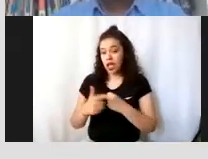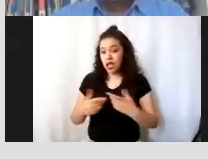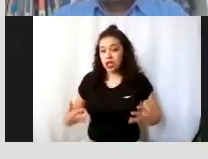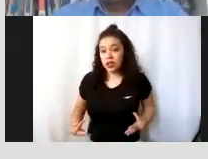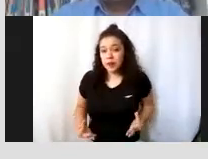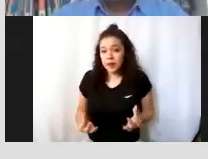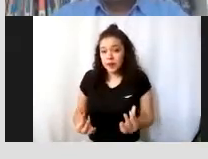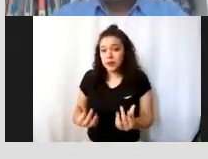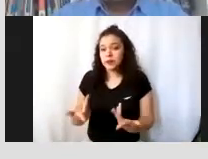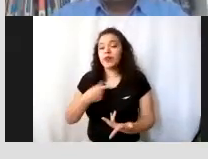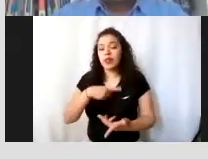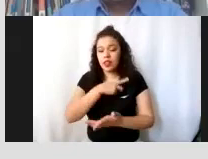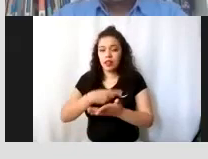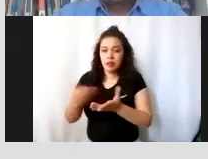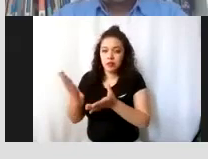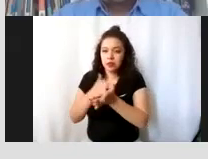tener dentro de nuestro expediente.